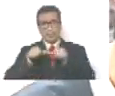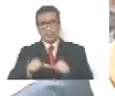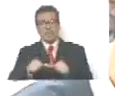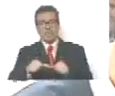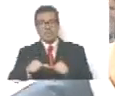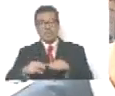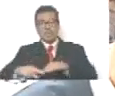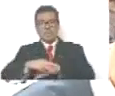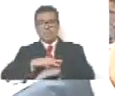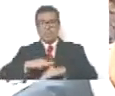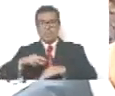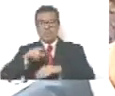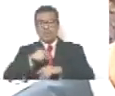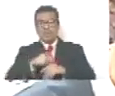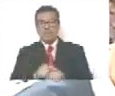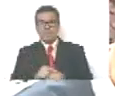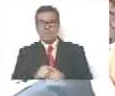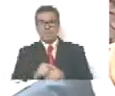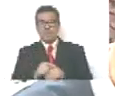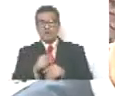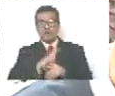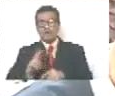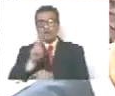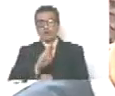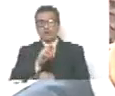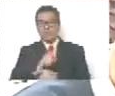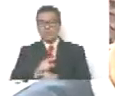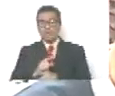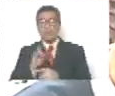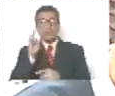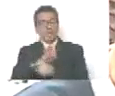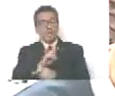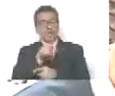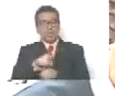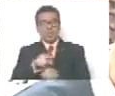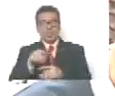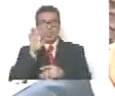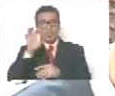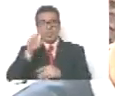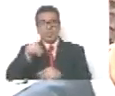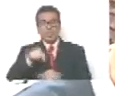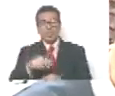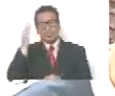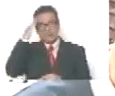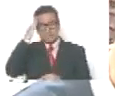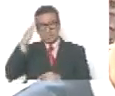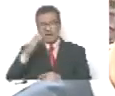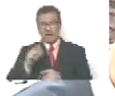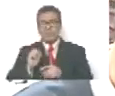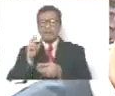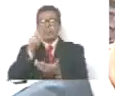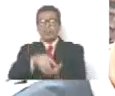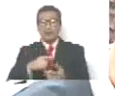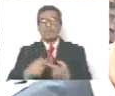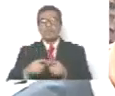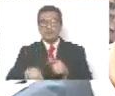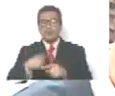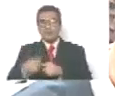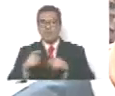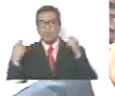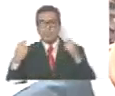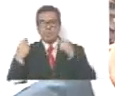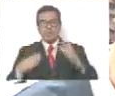que fuese tonto útil de los enemigos históricos de esta patria que ahora salen al escenario luego de haber promovido un bloqueo